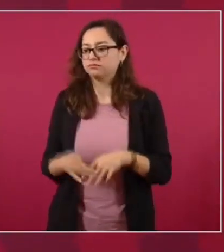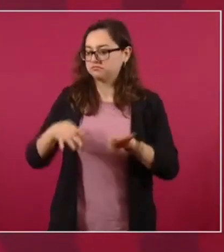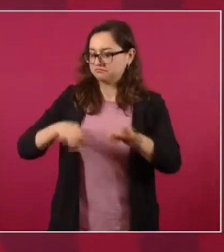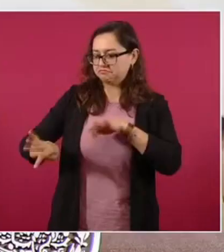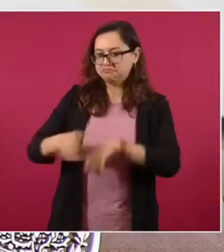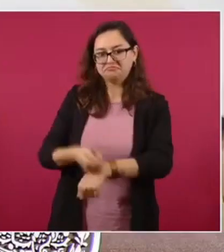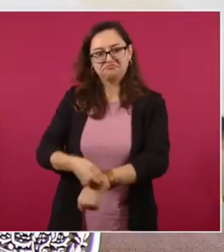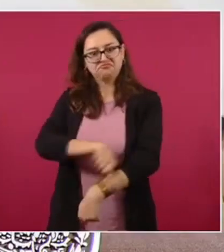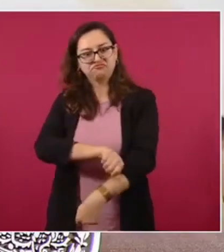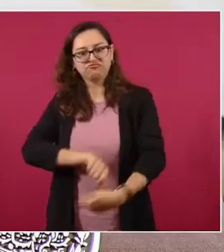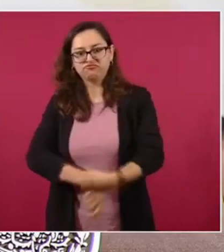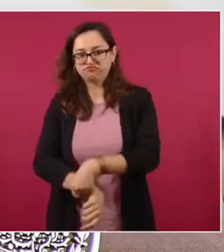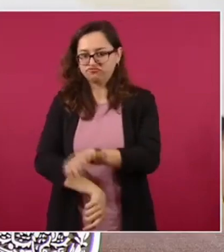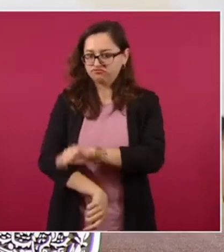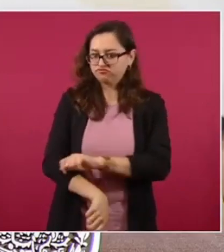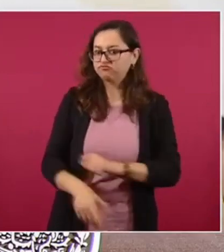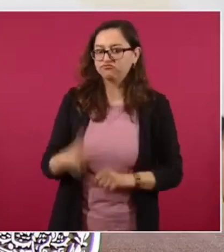trabajo,